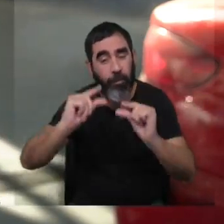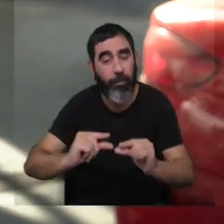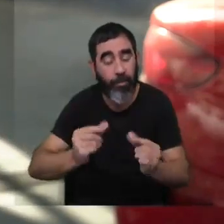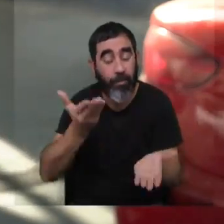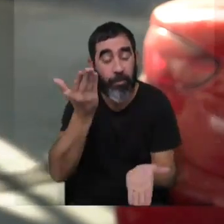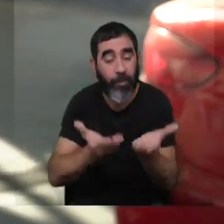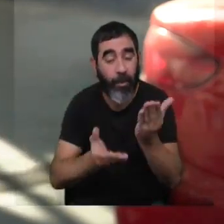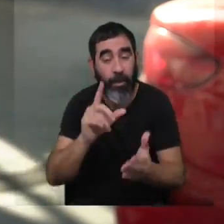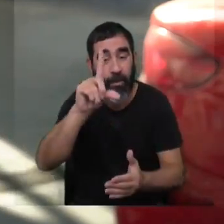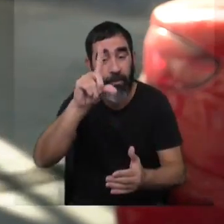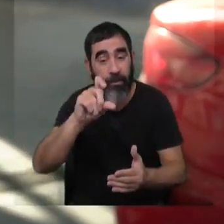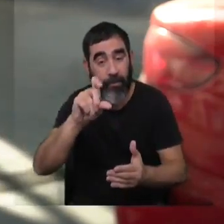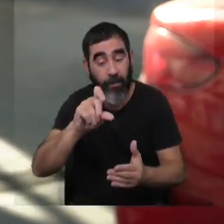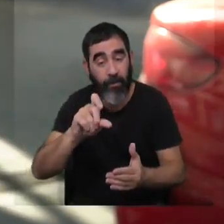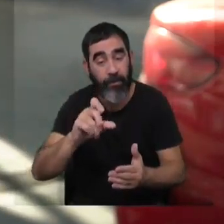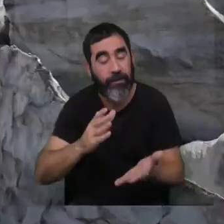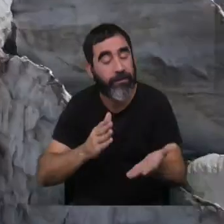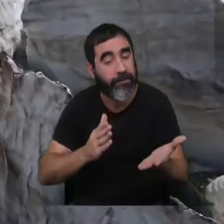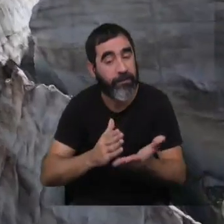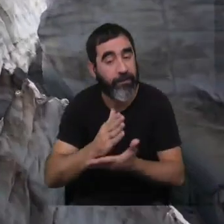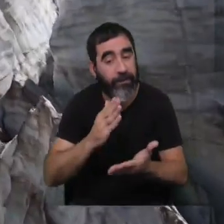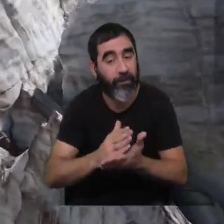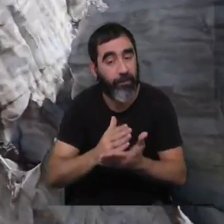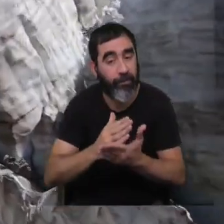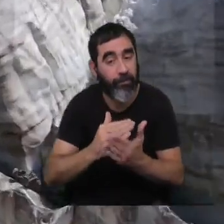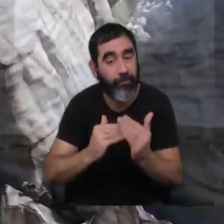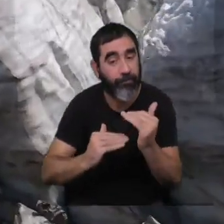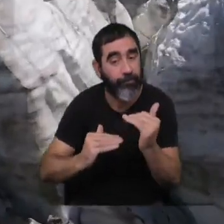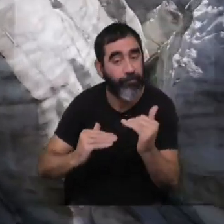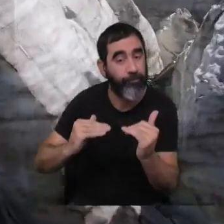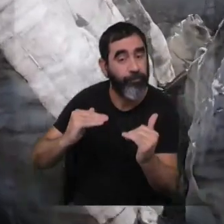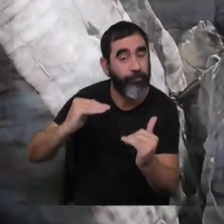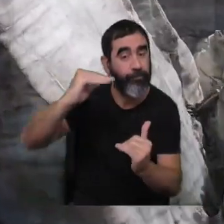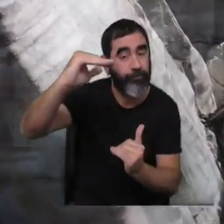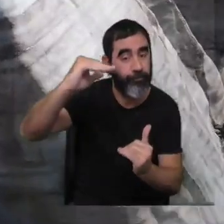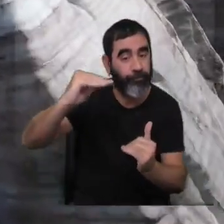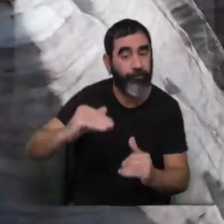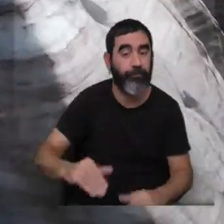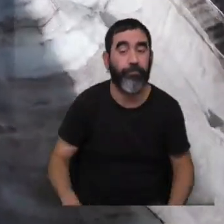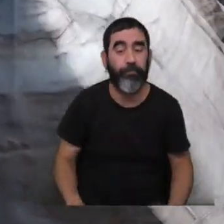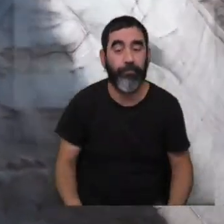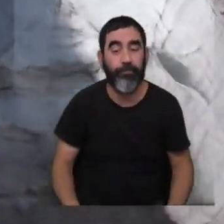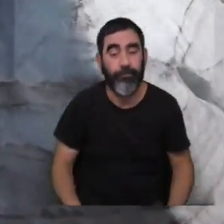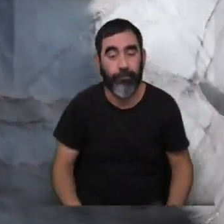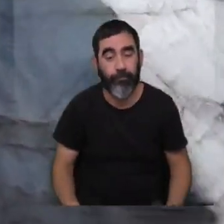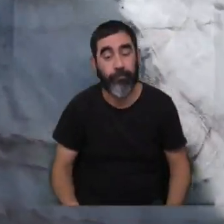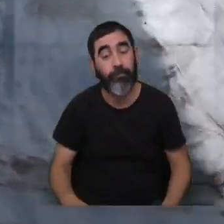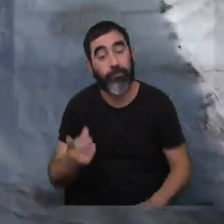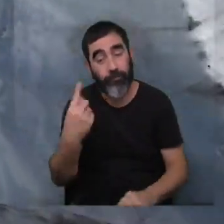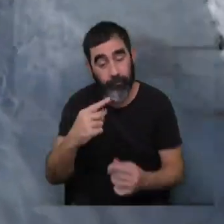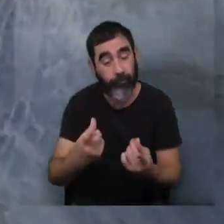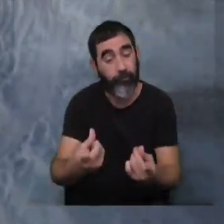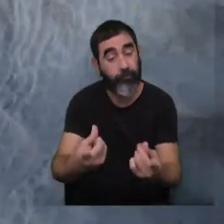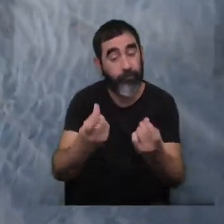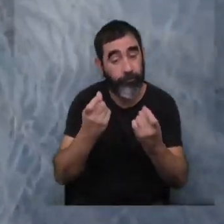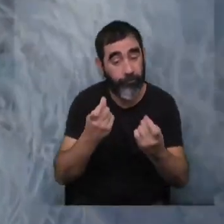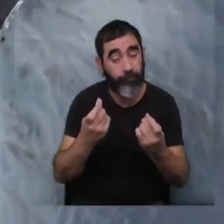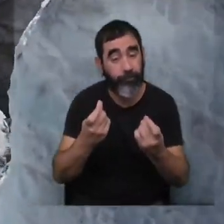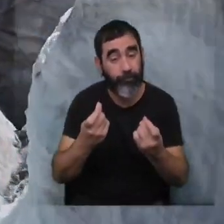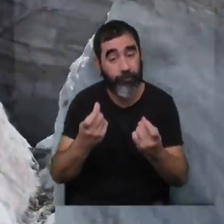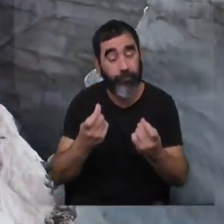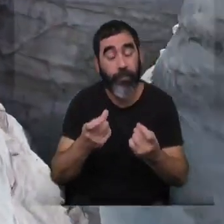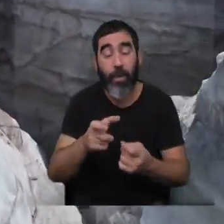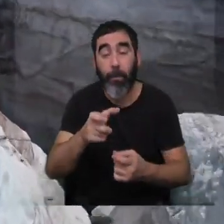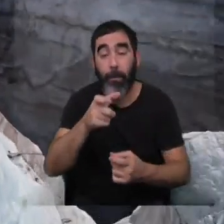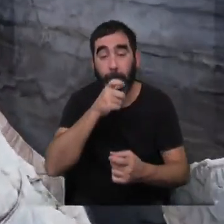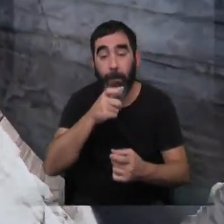que el agua, siempre va a moverse hacia arriba, a tener un movimiento hacia arriba. Entonces voy a necesitar una roca